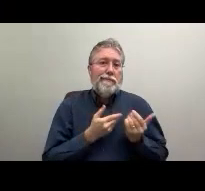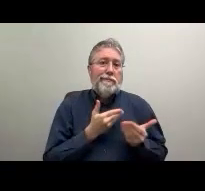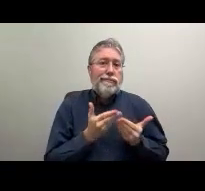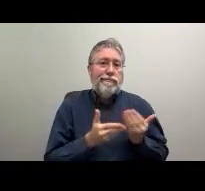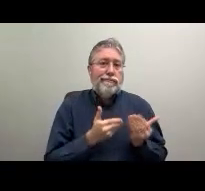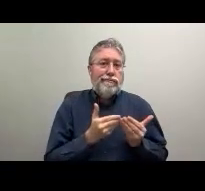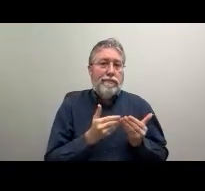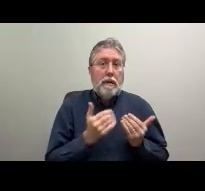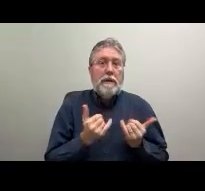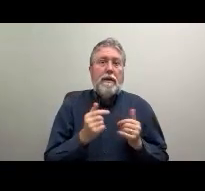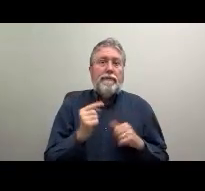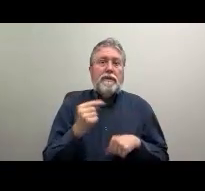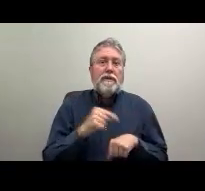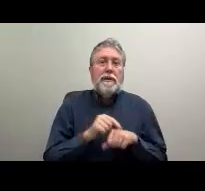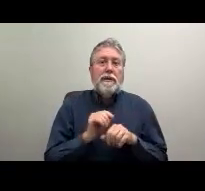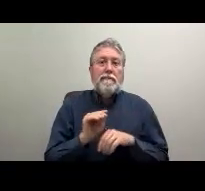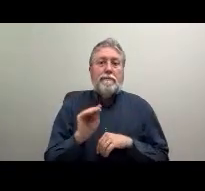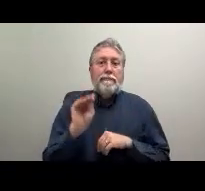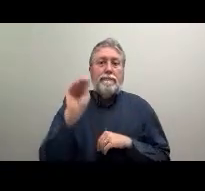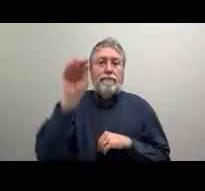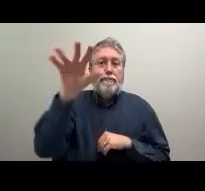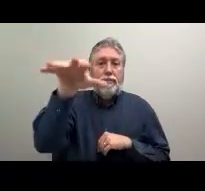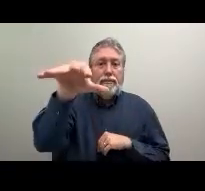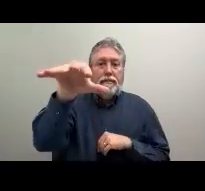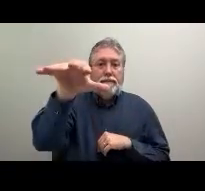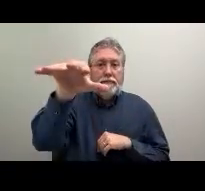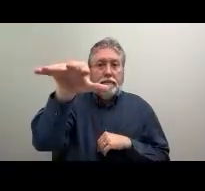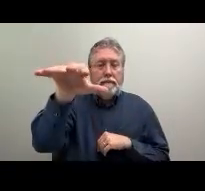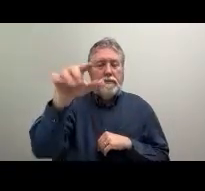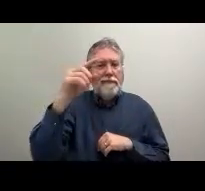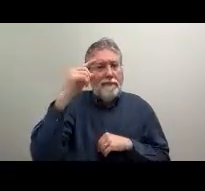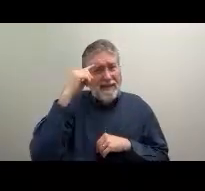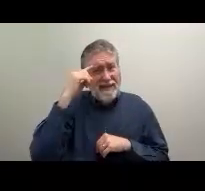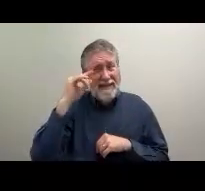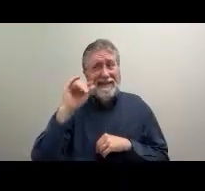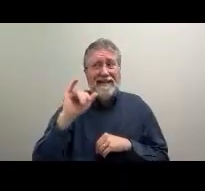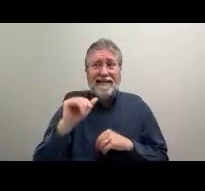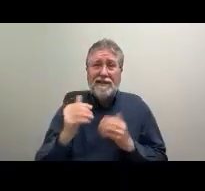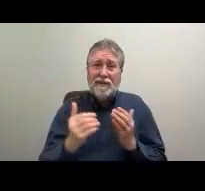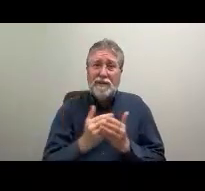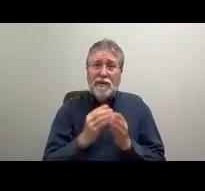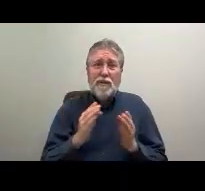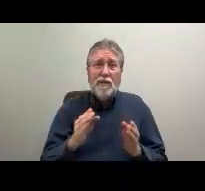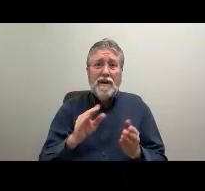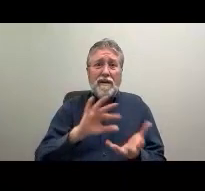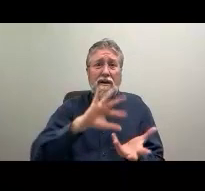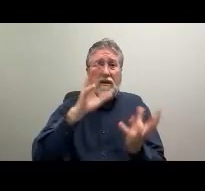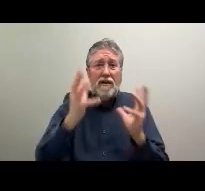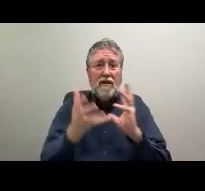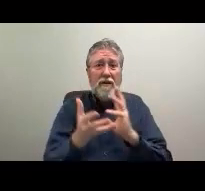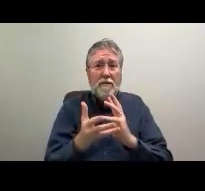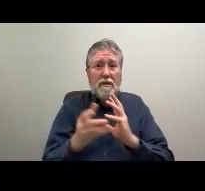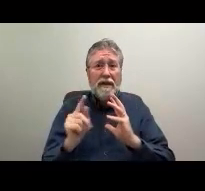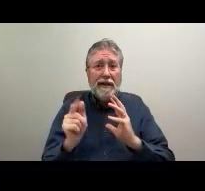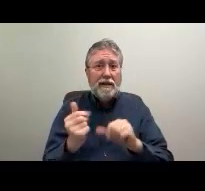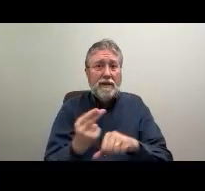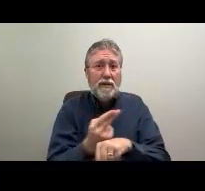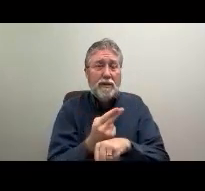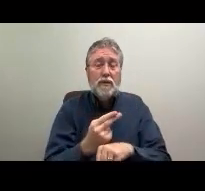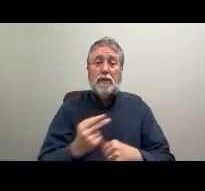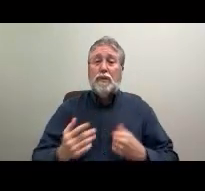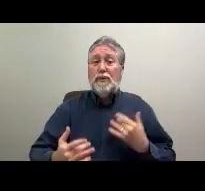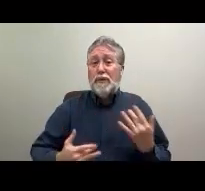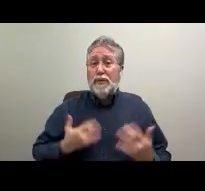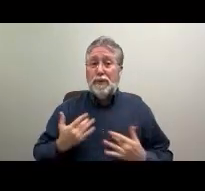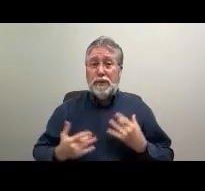entusiasmados y creo que también es una nueva forma de utilizar estos datos globales. Lo es. Así que es emocionante y sí tenemos